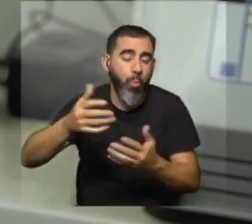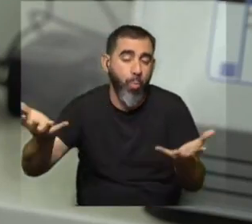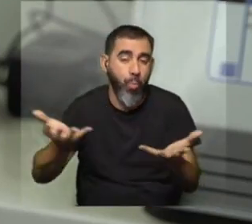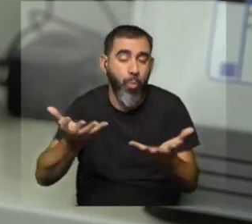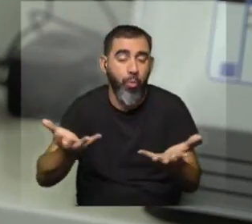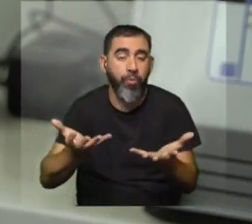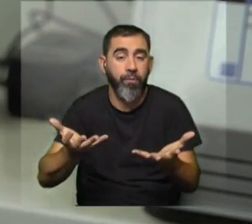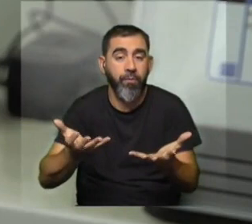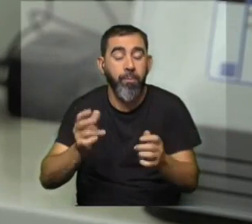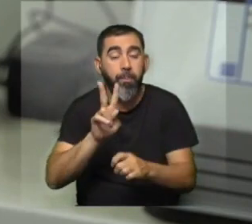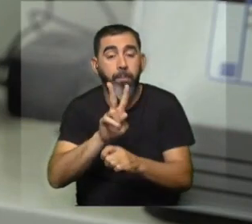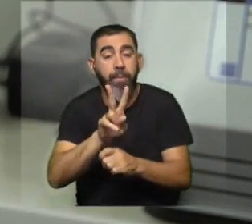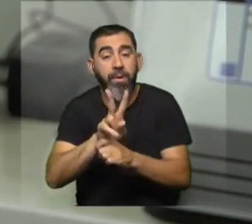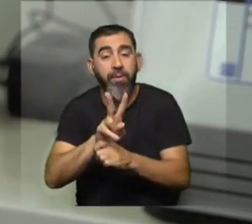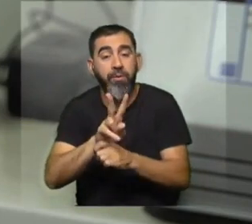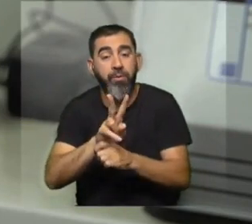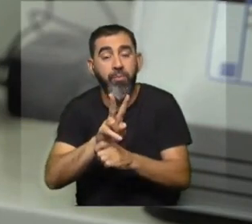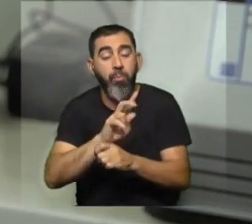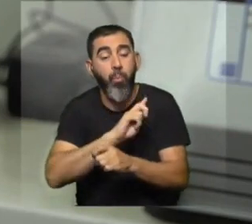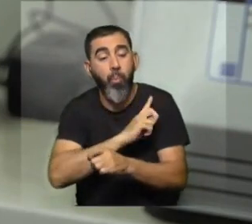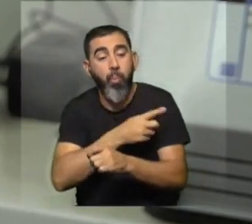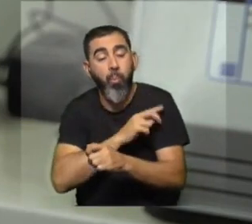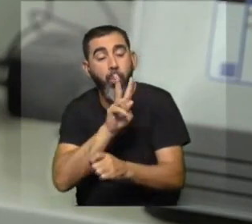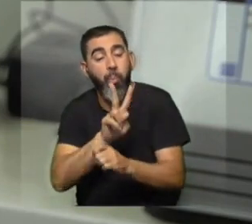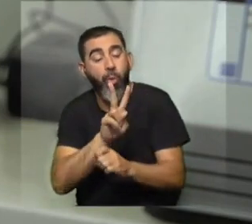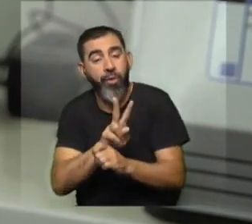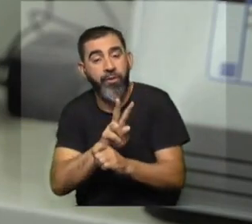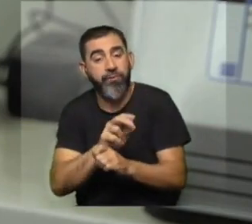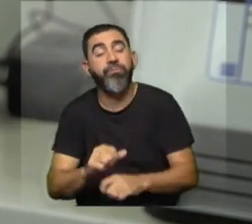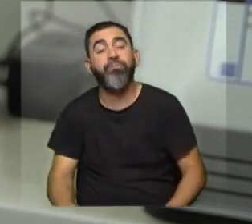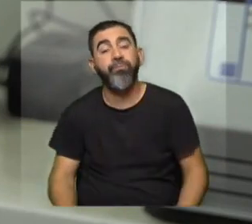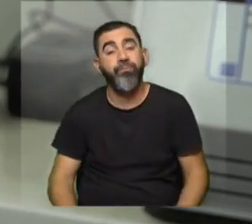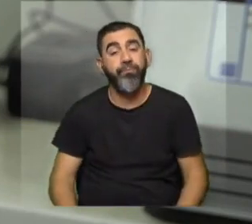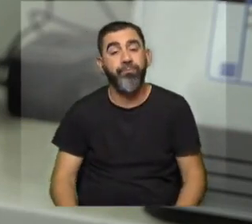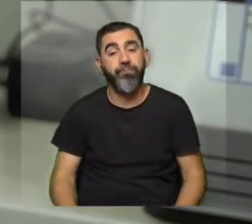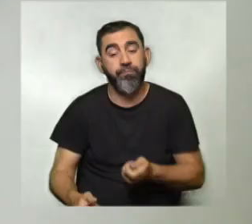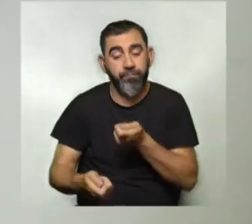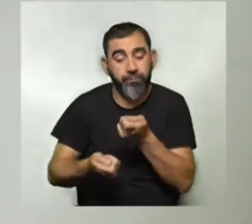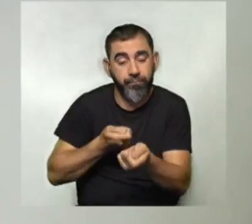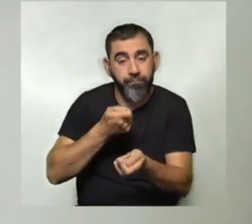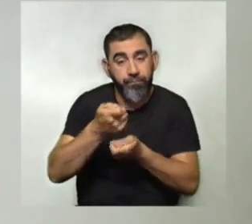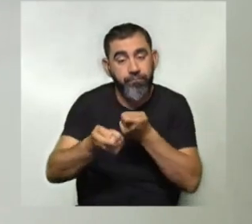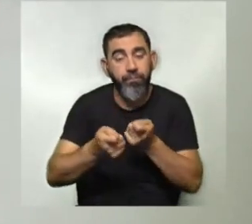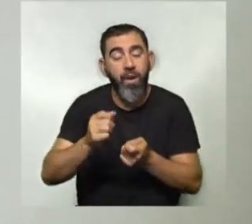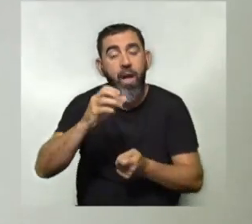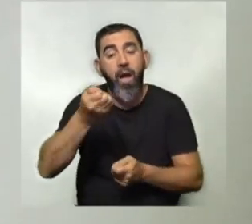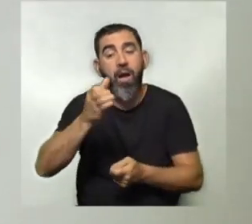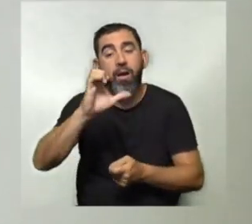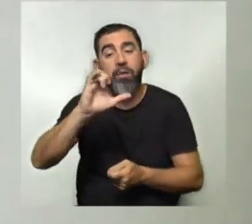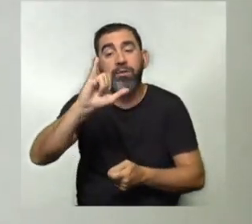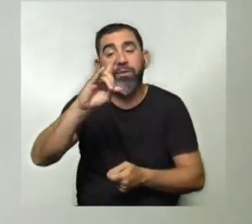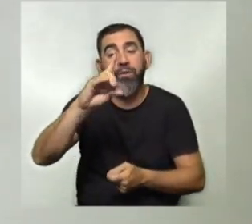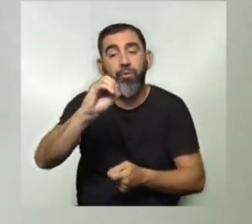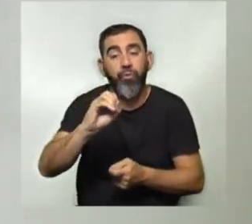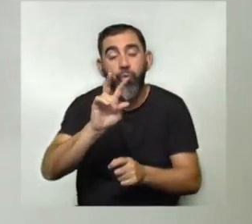la de medición del poder amortiguador, con la cual se le va agregando un ácido a esa saliva y se